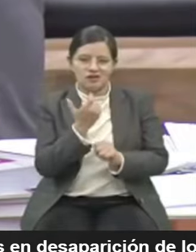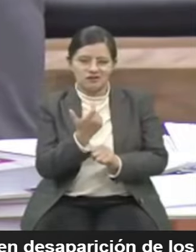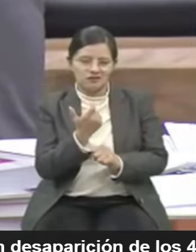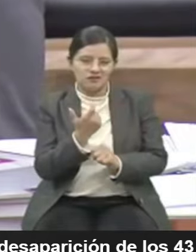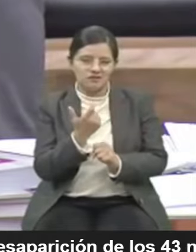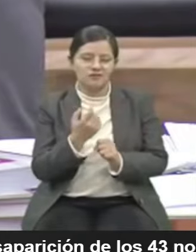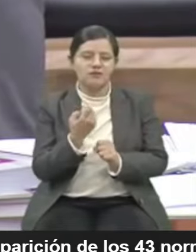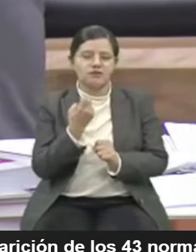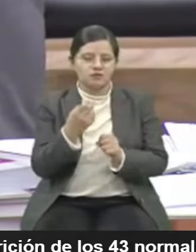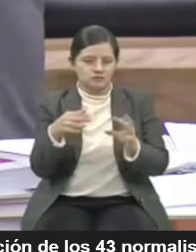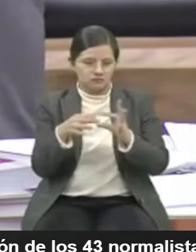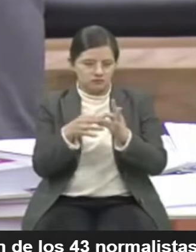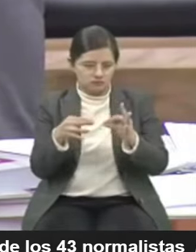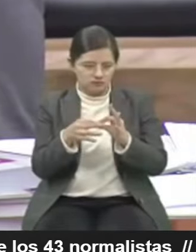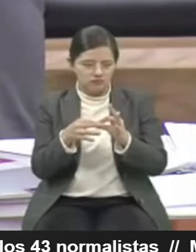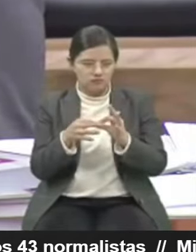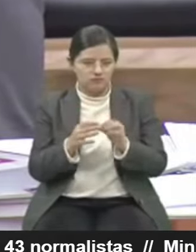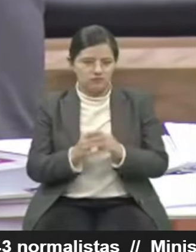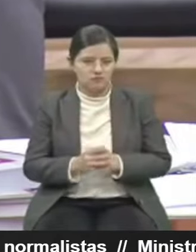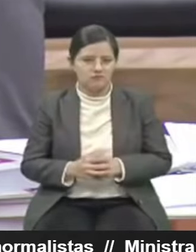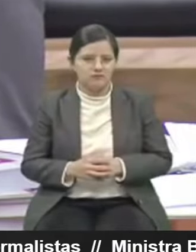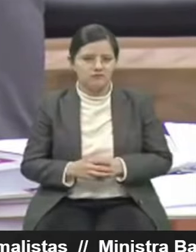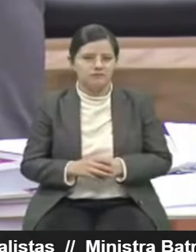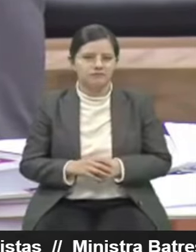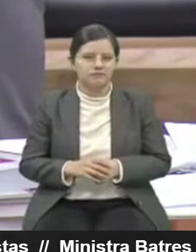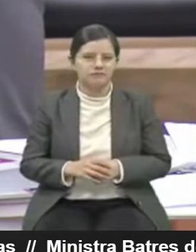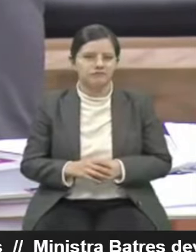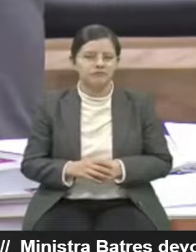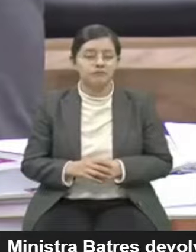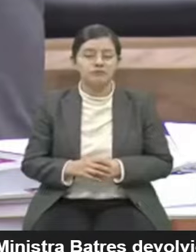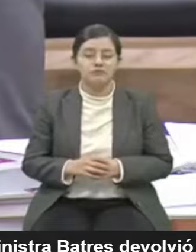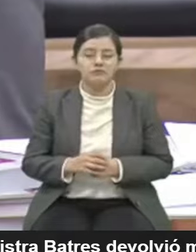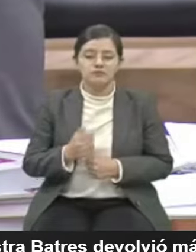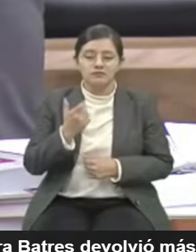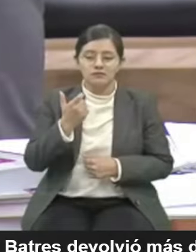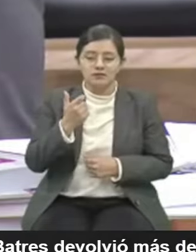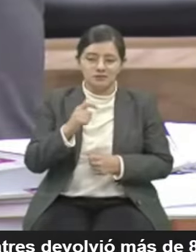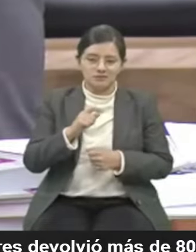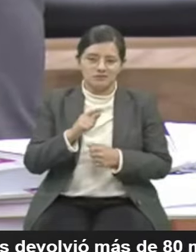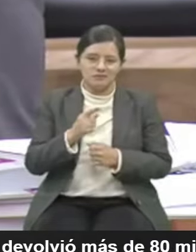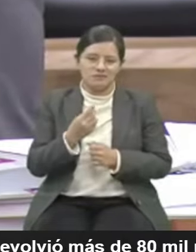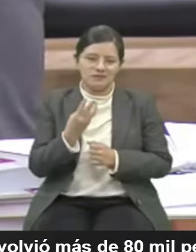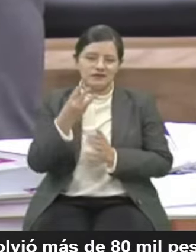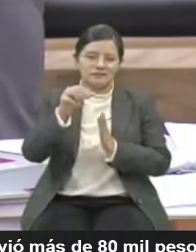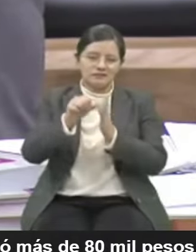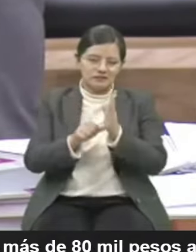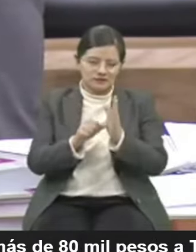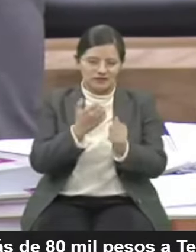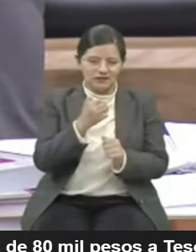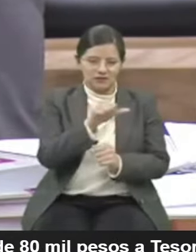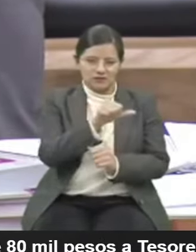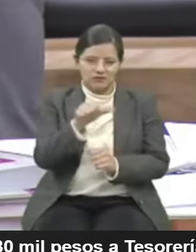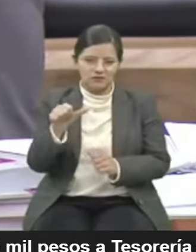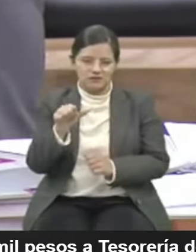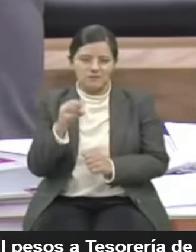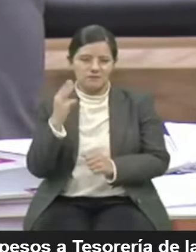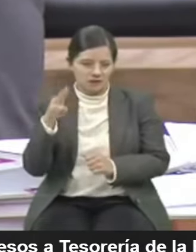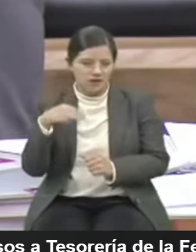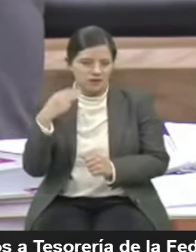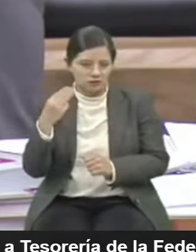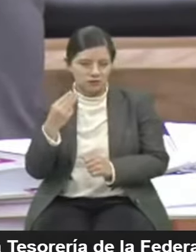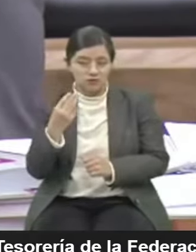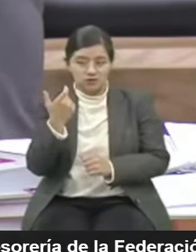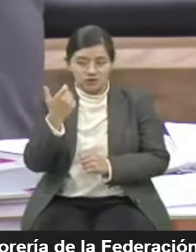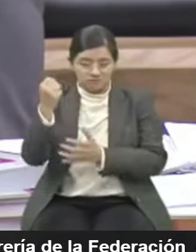dejar la claridad que con los primeros eh las economías que se junten en el primer trimestre se administre de